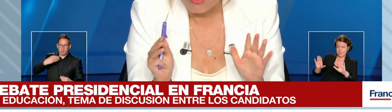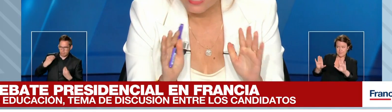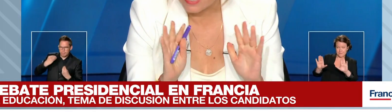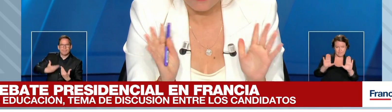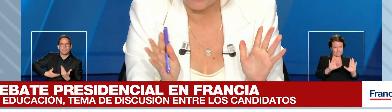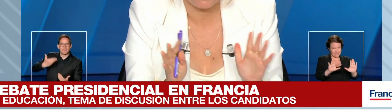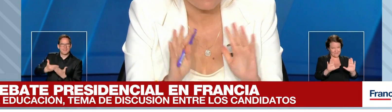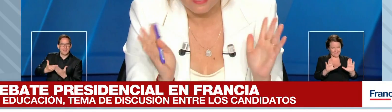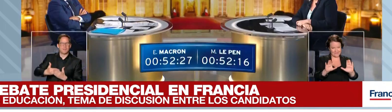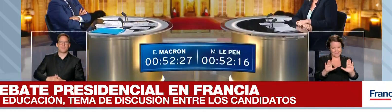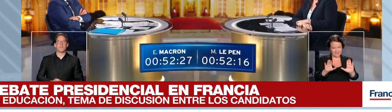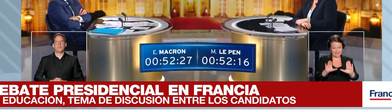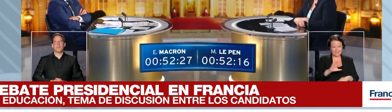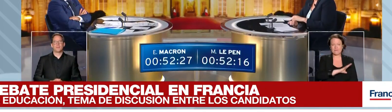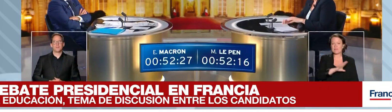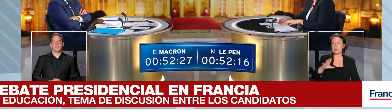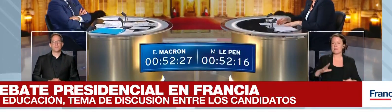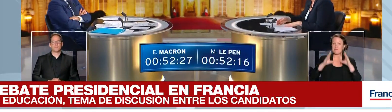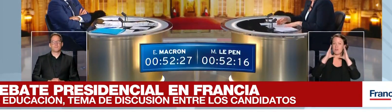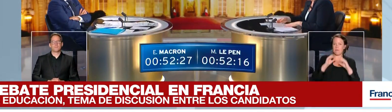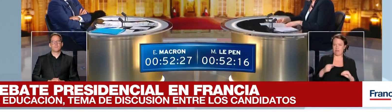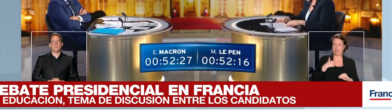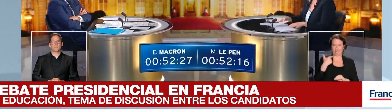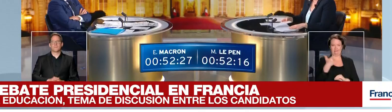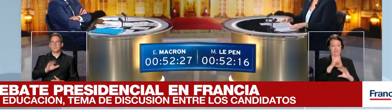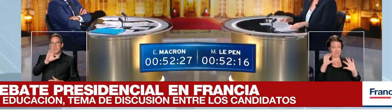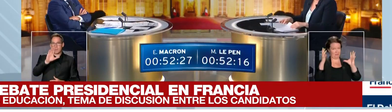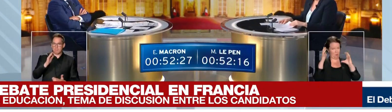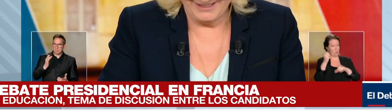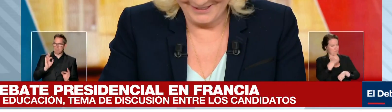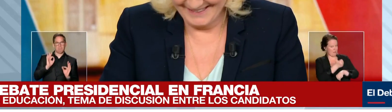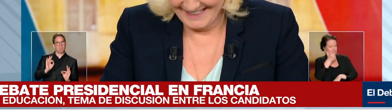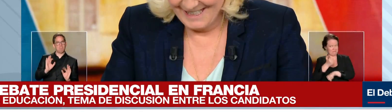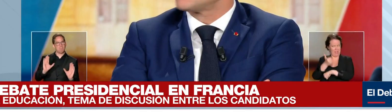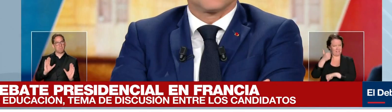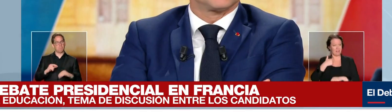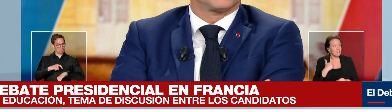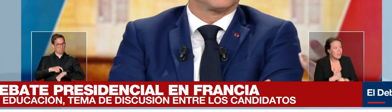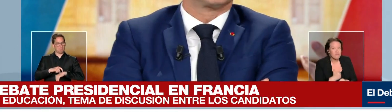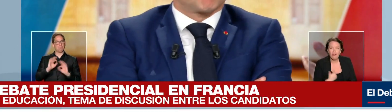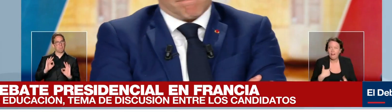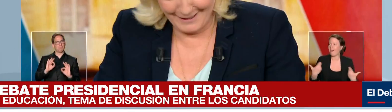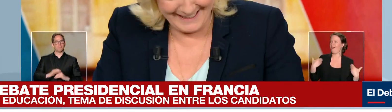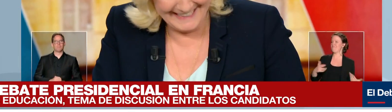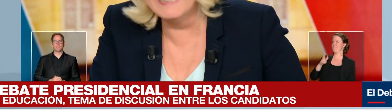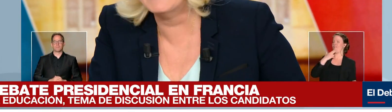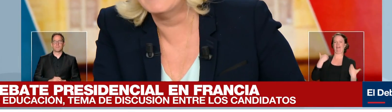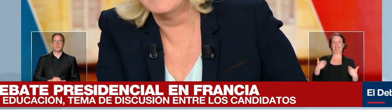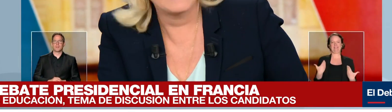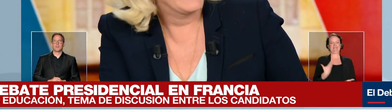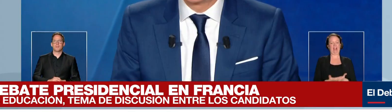Pen, sí, por favor, todo está perfecto. Los felicito. El cronómetro está perfecto.